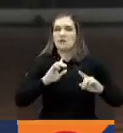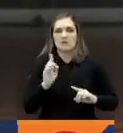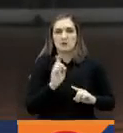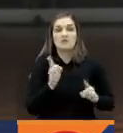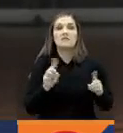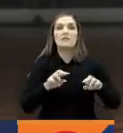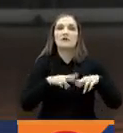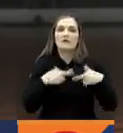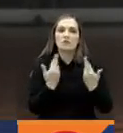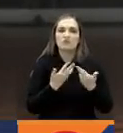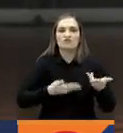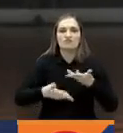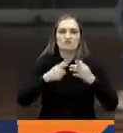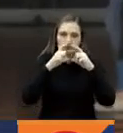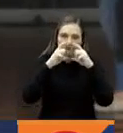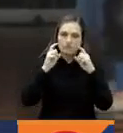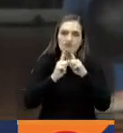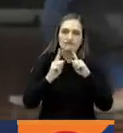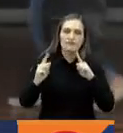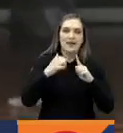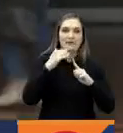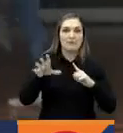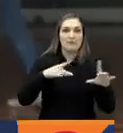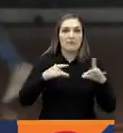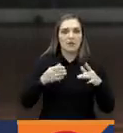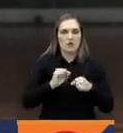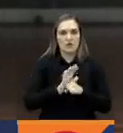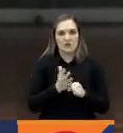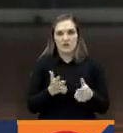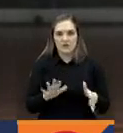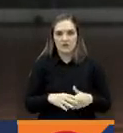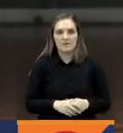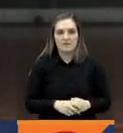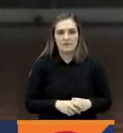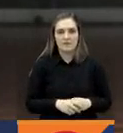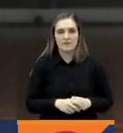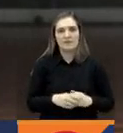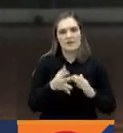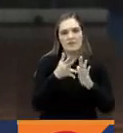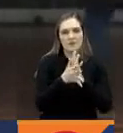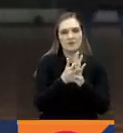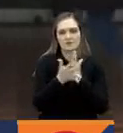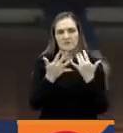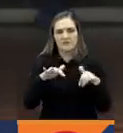reuniones familiares para evitar posibles contagios por COVID-19. Por el momento